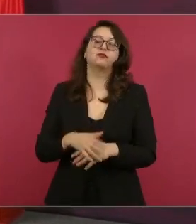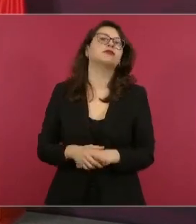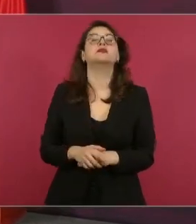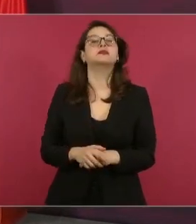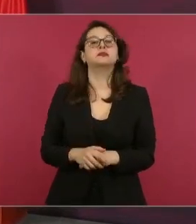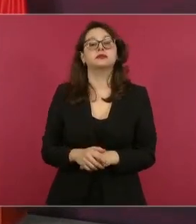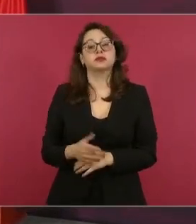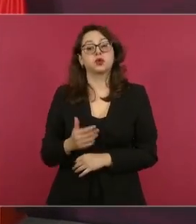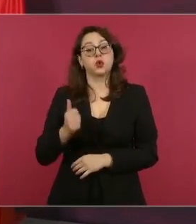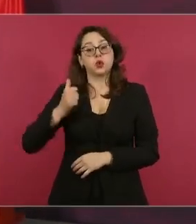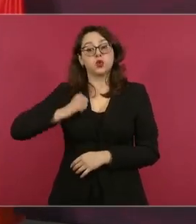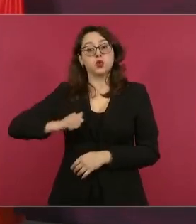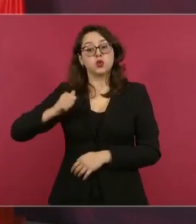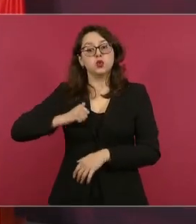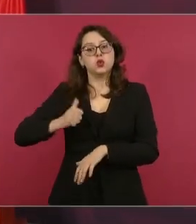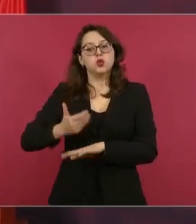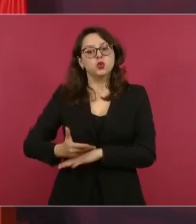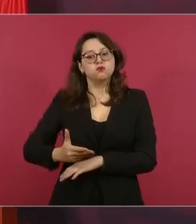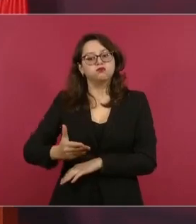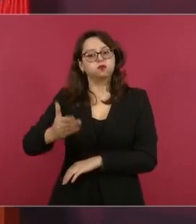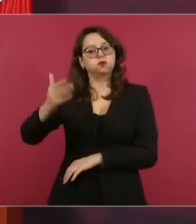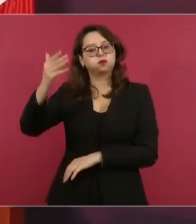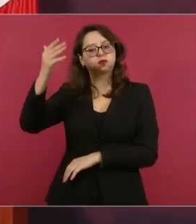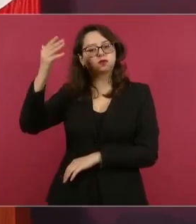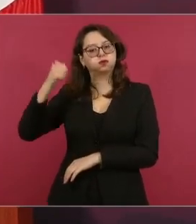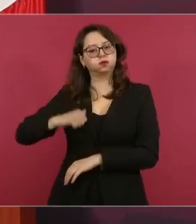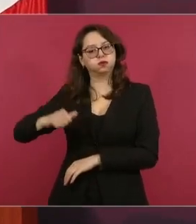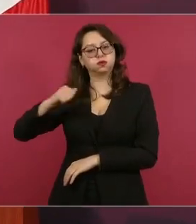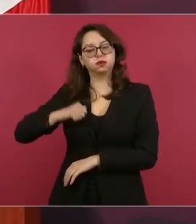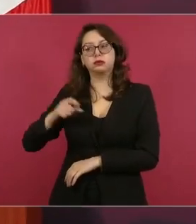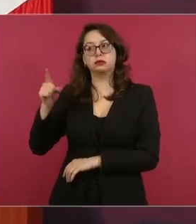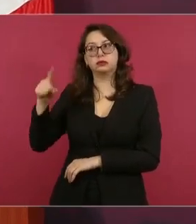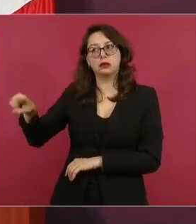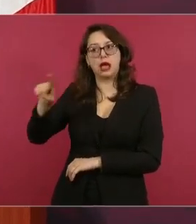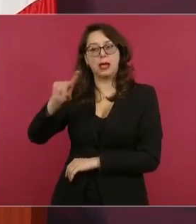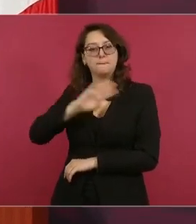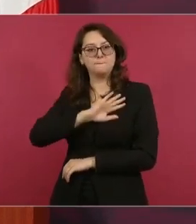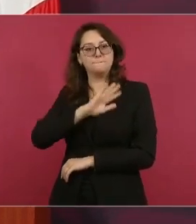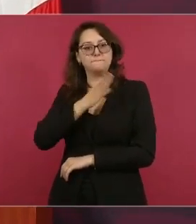plata y más riquezas se